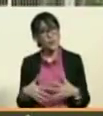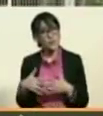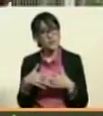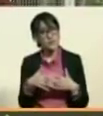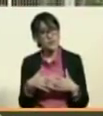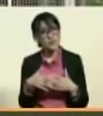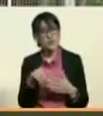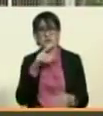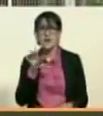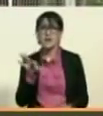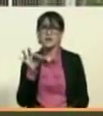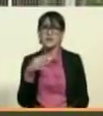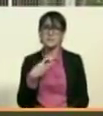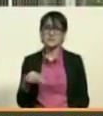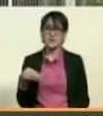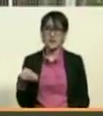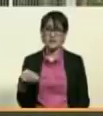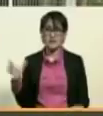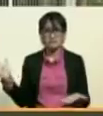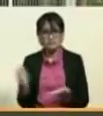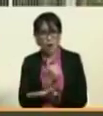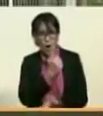¿Quién elige al presidente? ¿Un golpe de Estado?